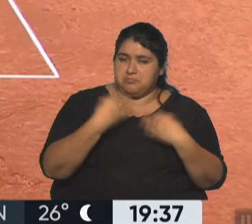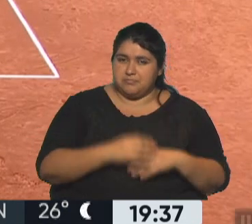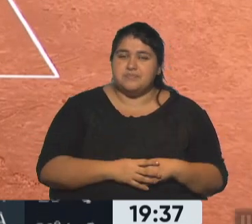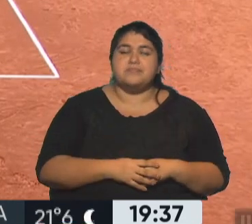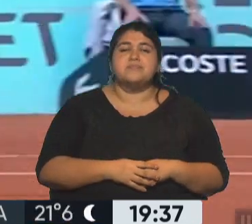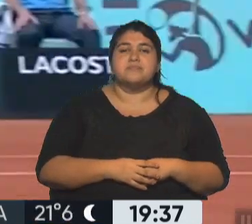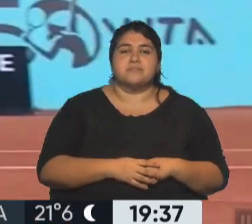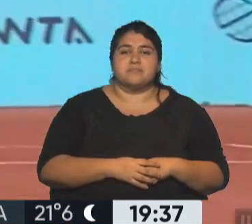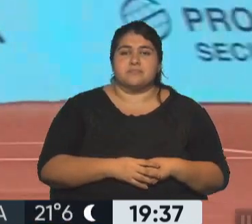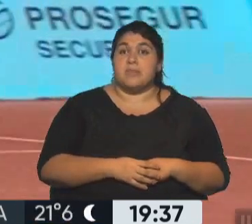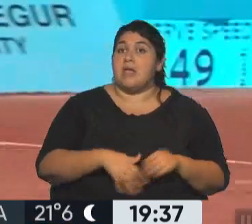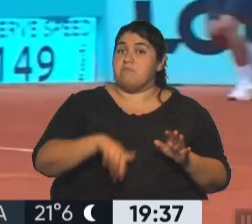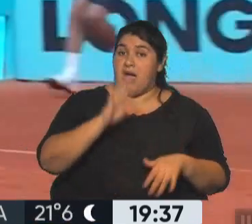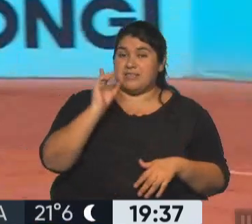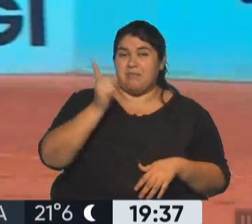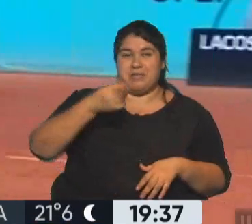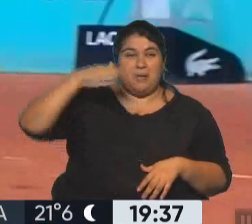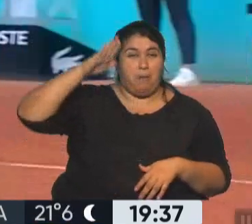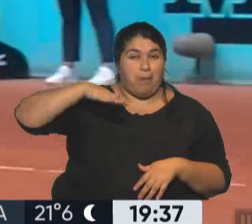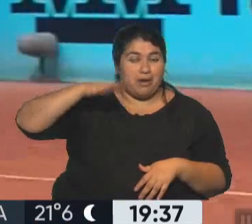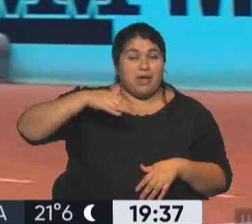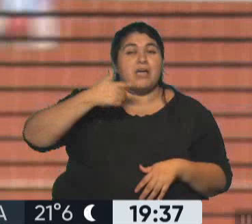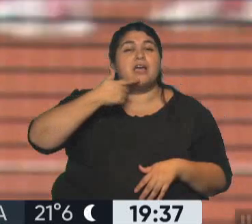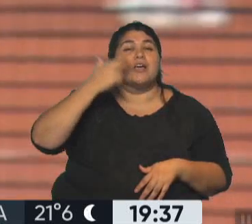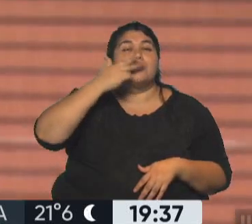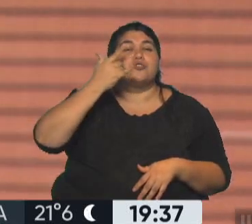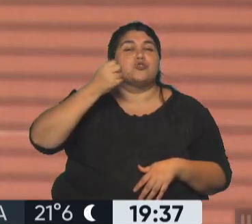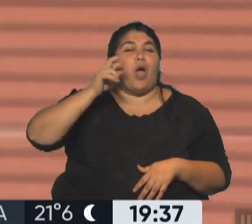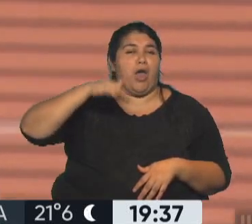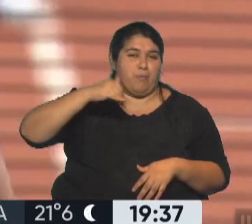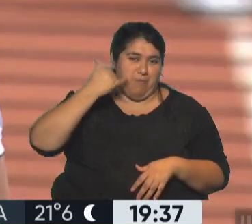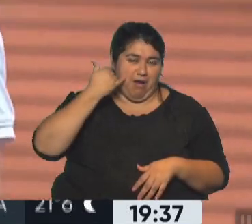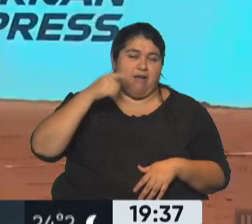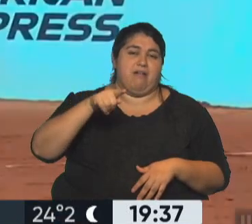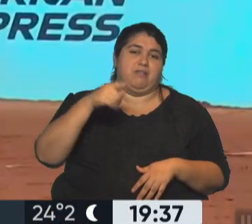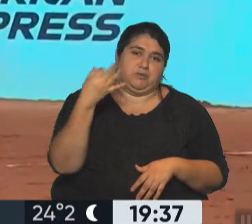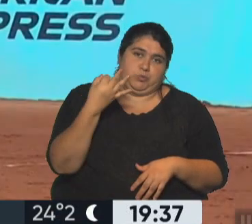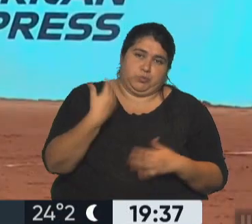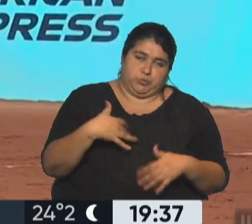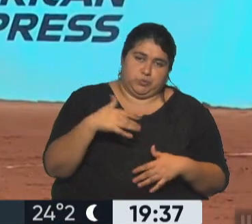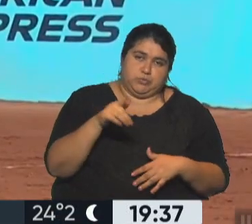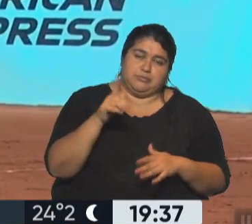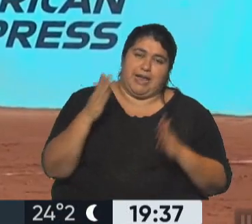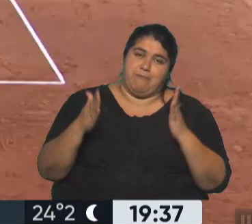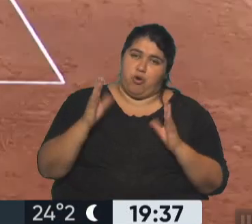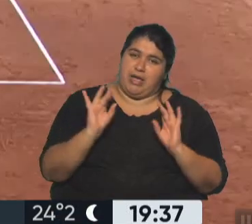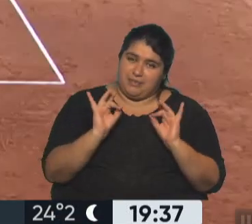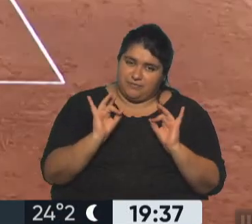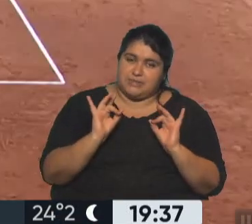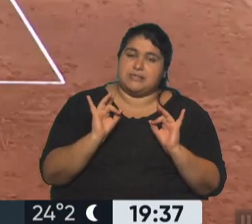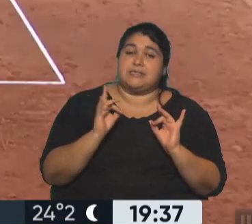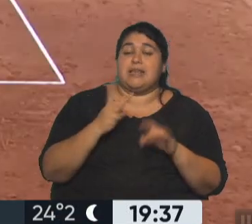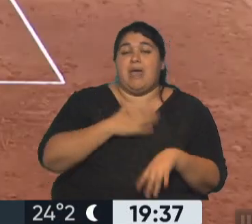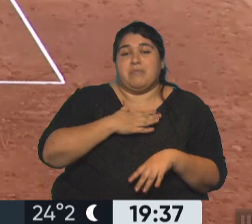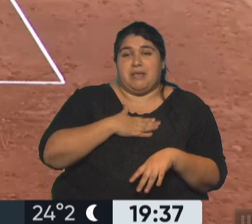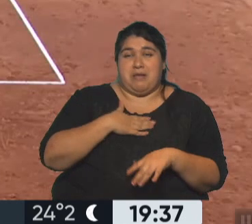que era número uno, el Peque Schwarman, tiene lamentablemente una muy mala temporada. Sí, obviamente. Que viene arrastrando ya